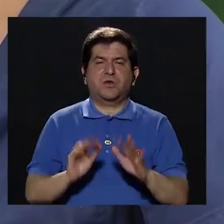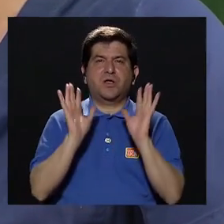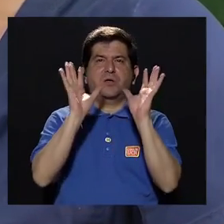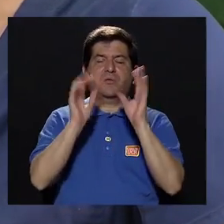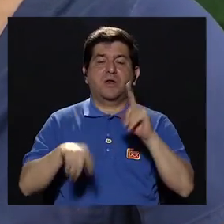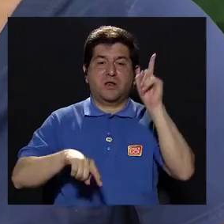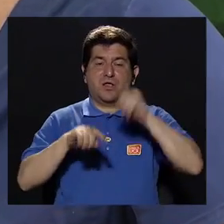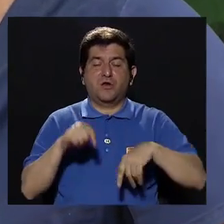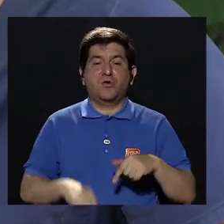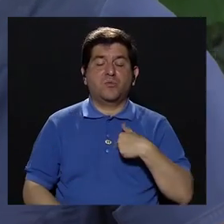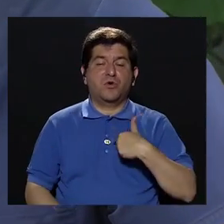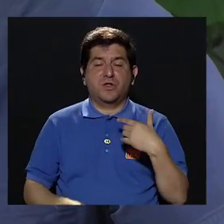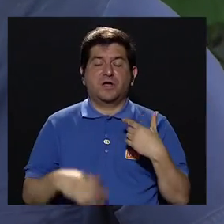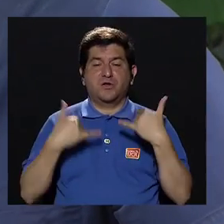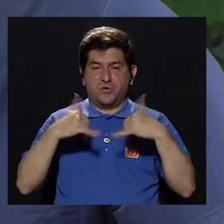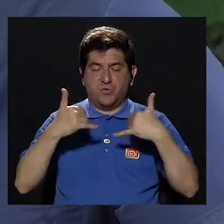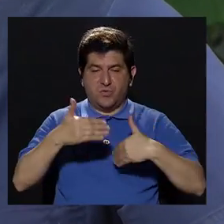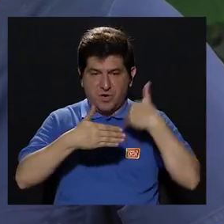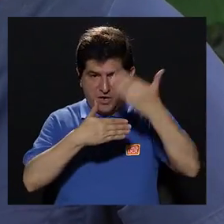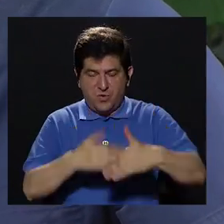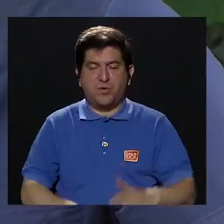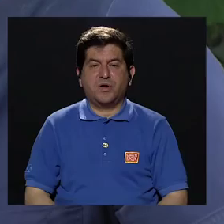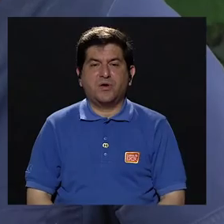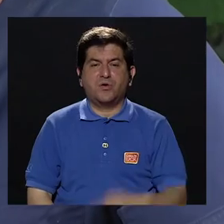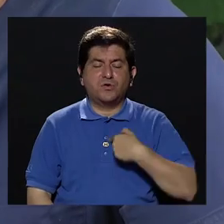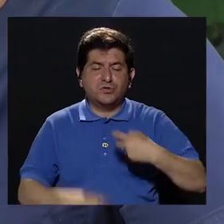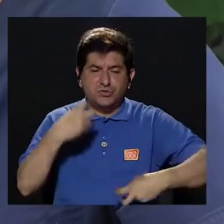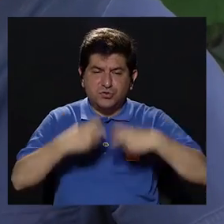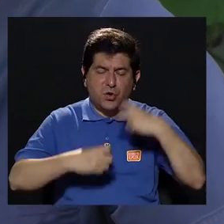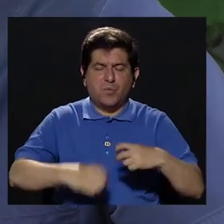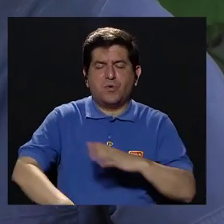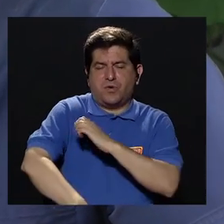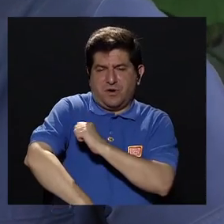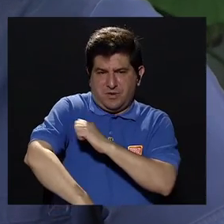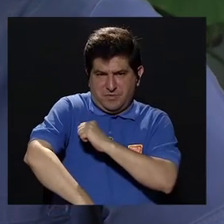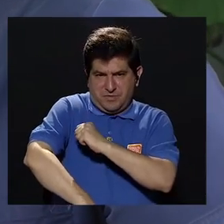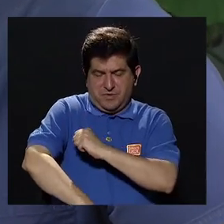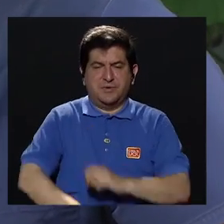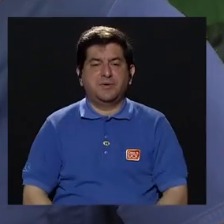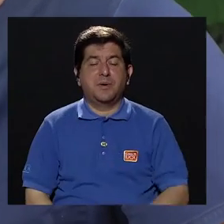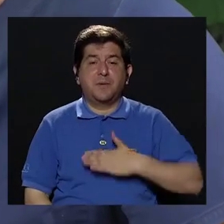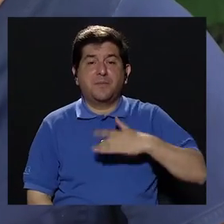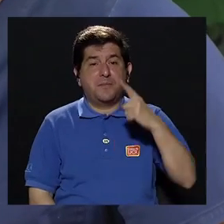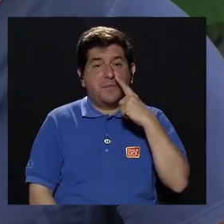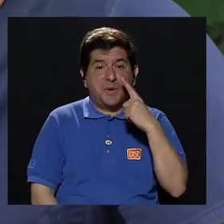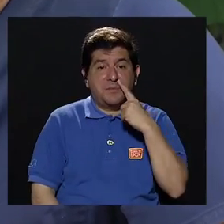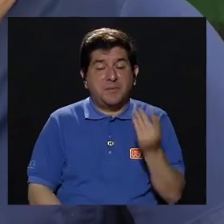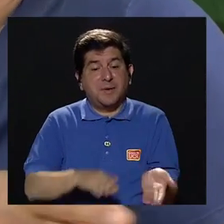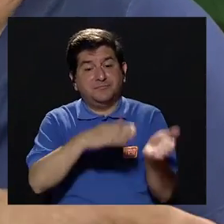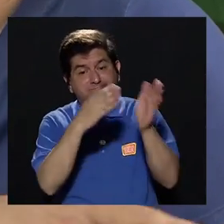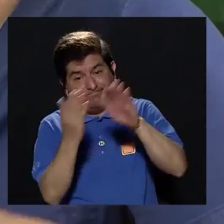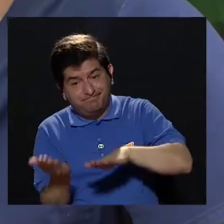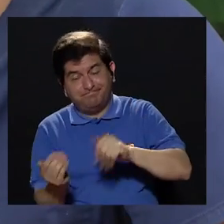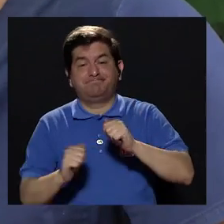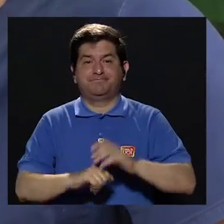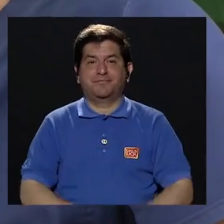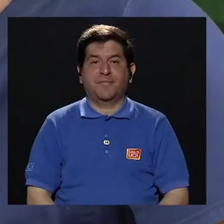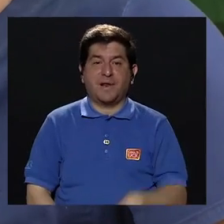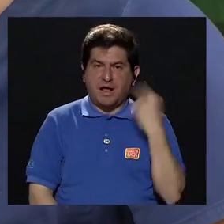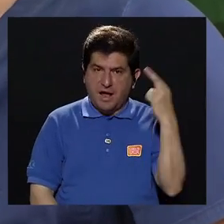podía ni siquiera hacer una canasta al aro. Me estaba decayendo, me estaba entrando problemas de la presión arterial. Mi papá se acababa de